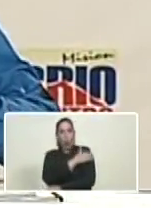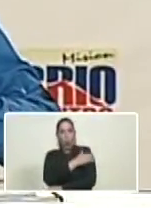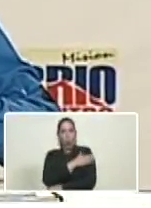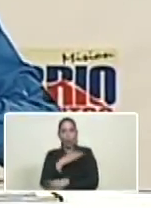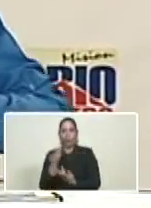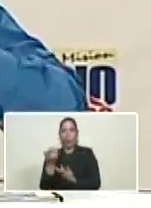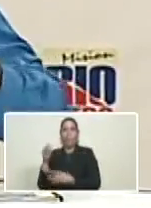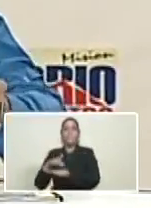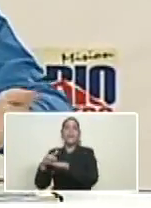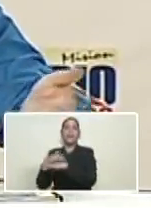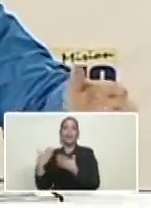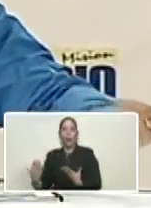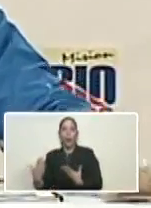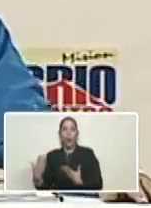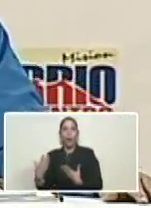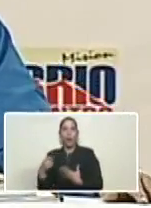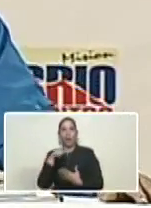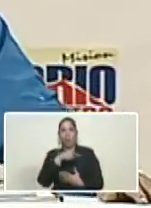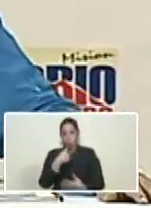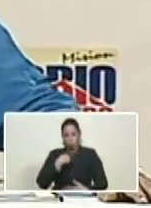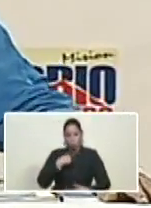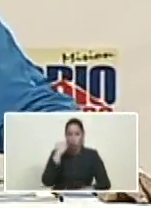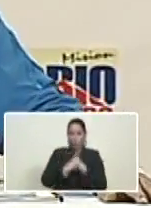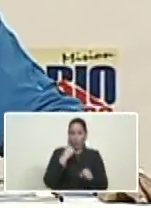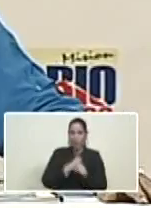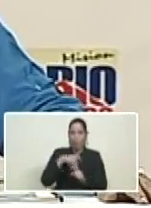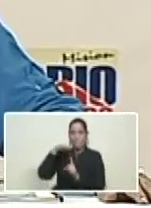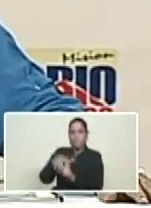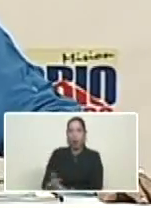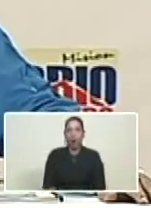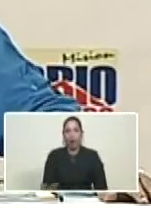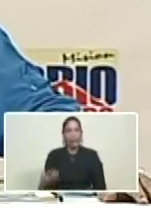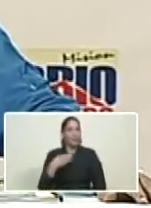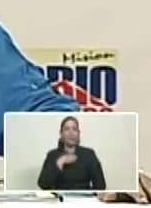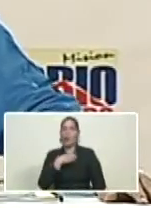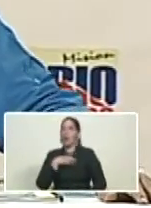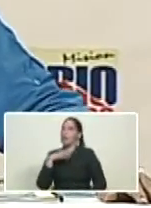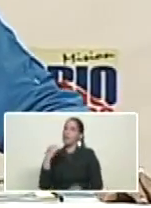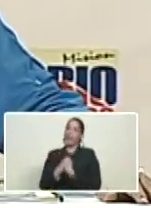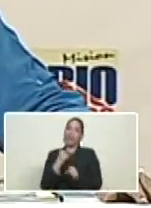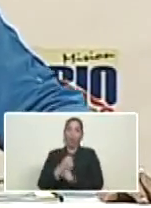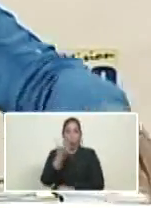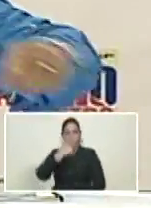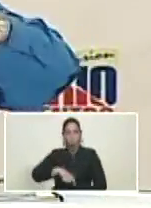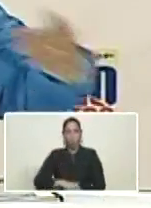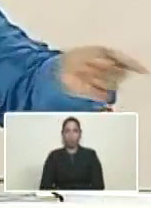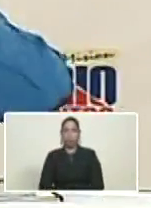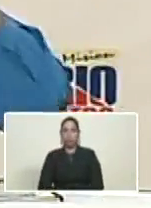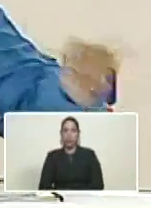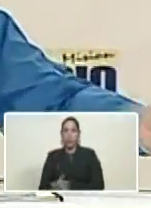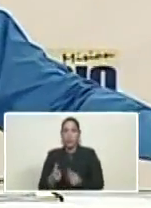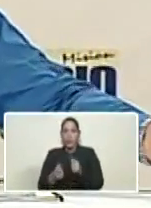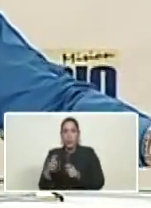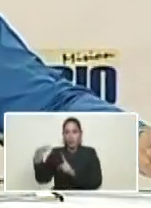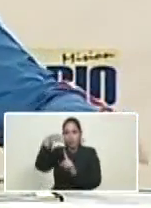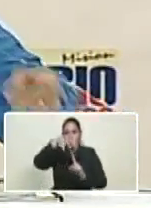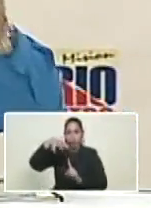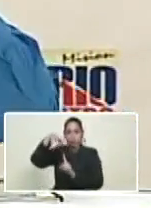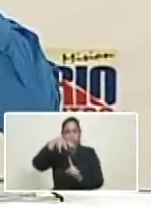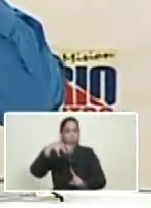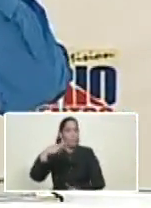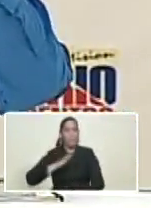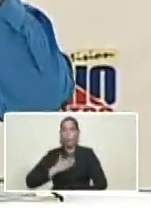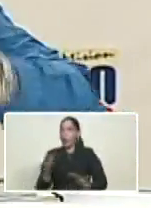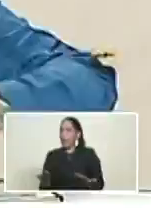obrero los derrote, que no hayan podido con un obrero, ni con drones, ni con nada han podido conmigo,